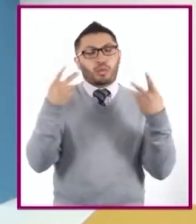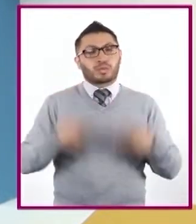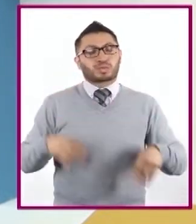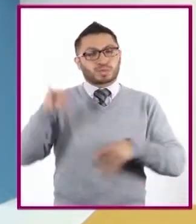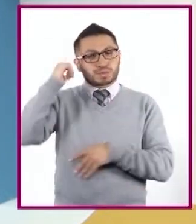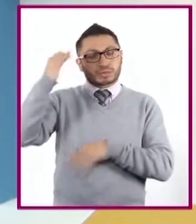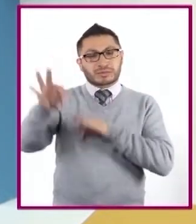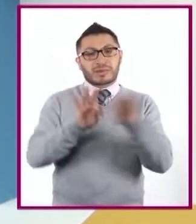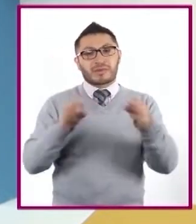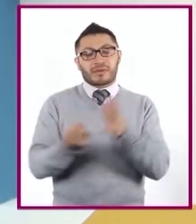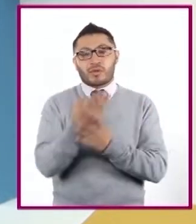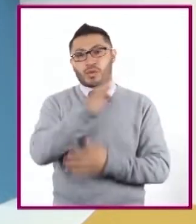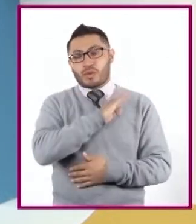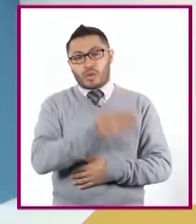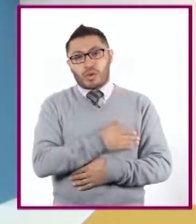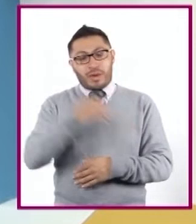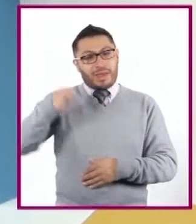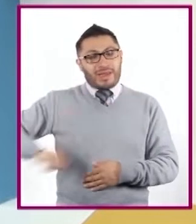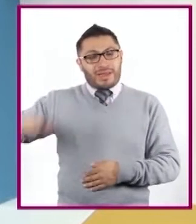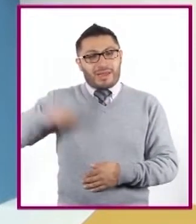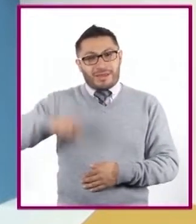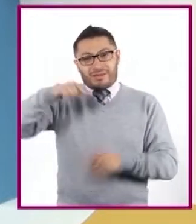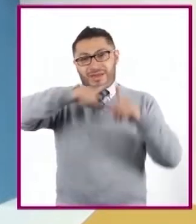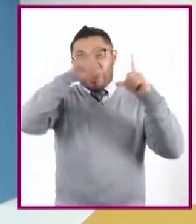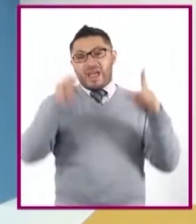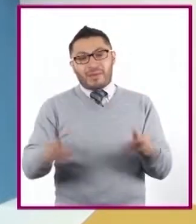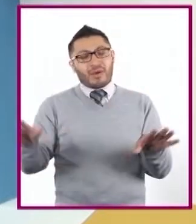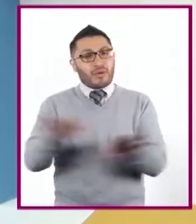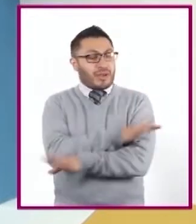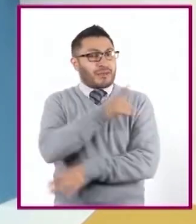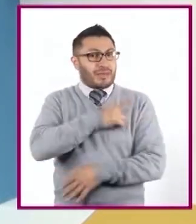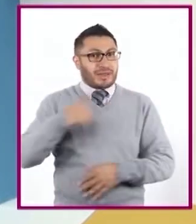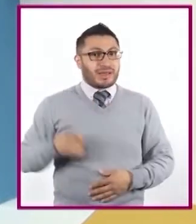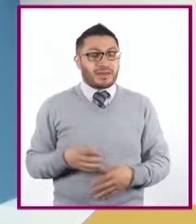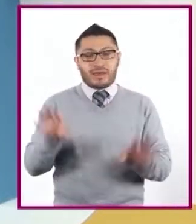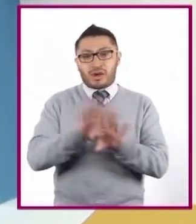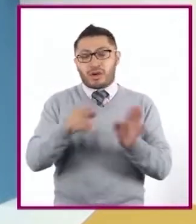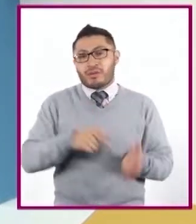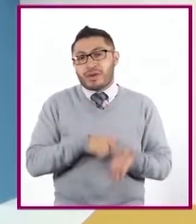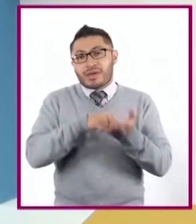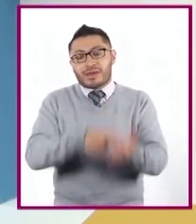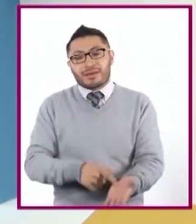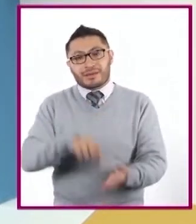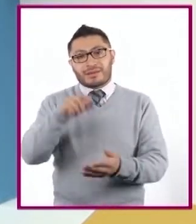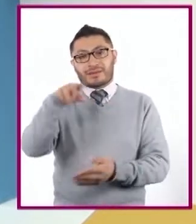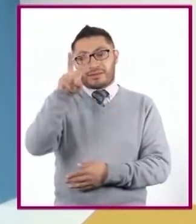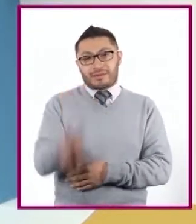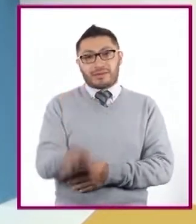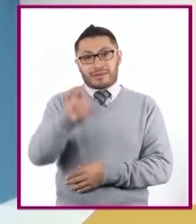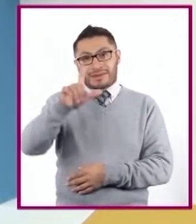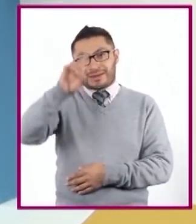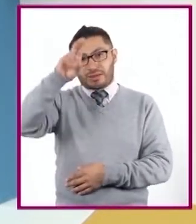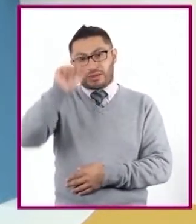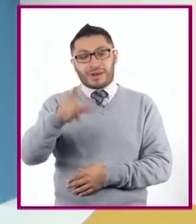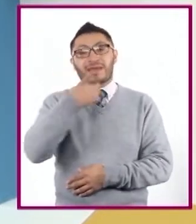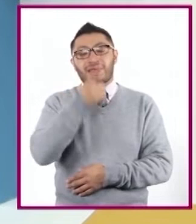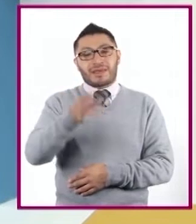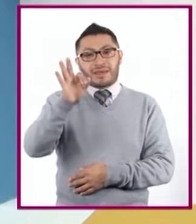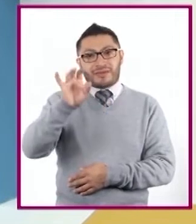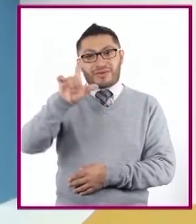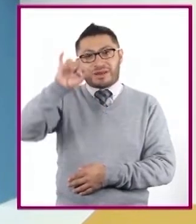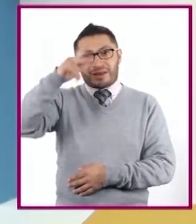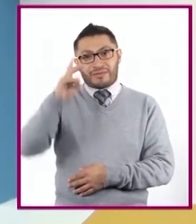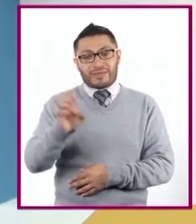trabajaban en la Nueva España debió haber cambiado, tal y como lo señalaba la Real Cédula, expedida por Felipe III, en la